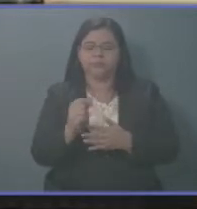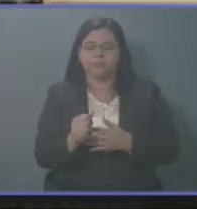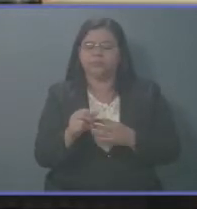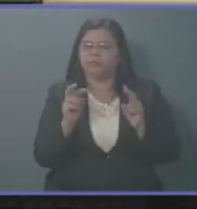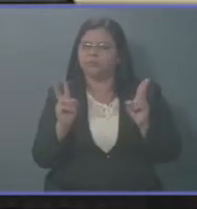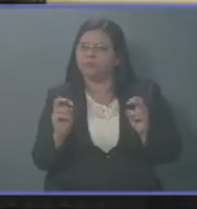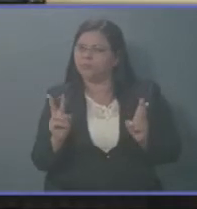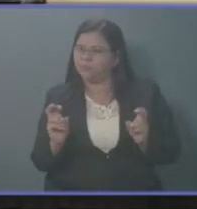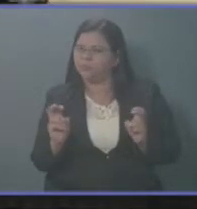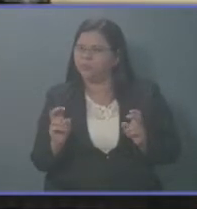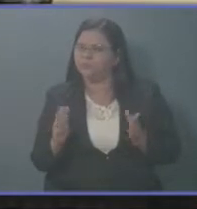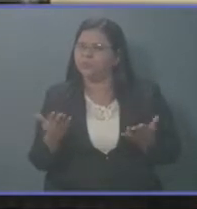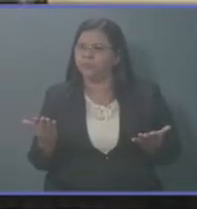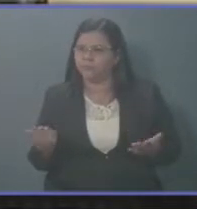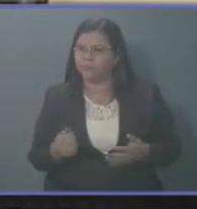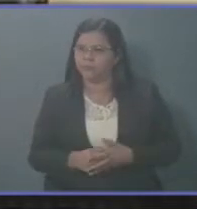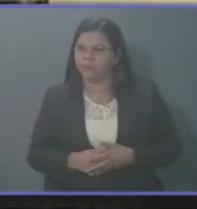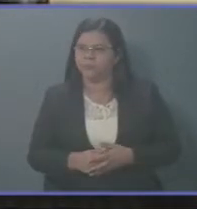sobre